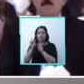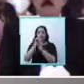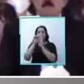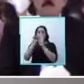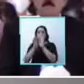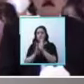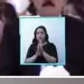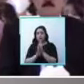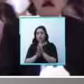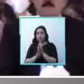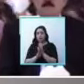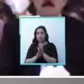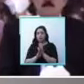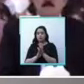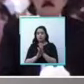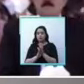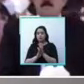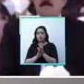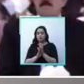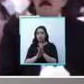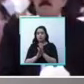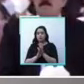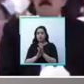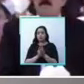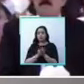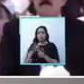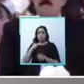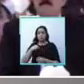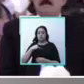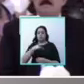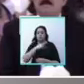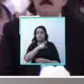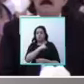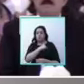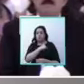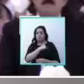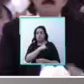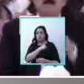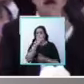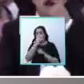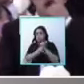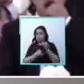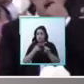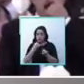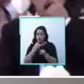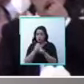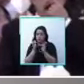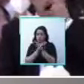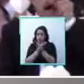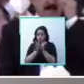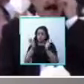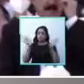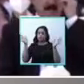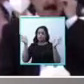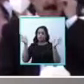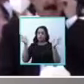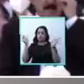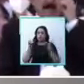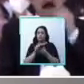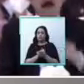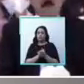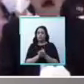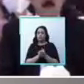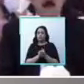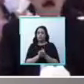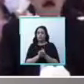ver con este tráfico de influencia, de poner allegados y todo lo demás. Y la corrupción, ¿verdad?, negra o oscura, es